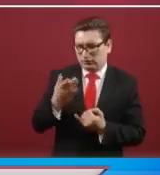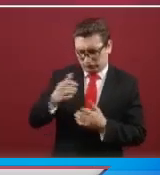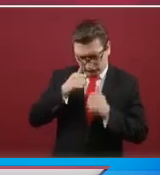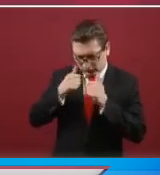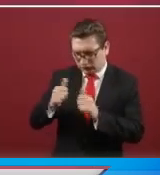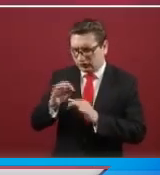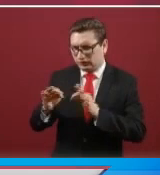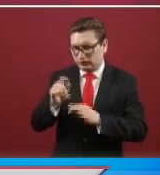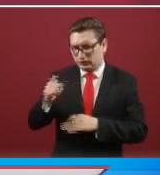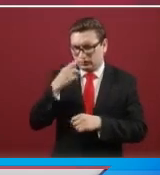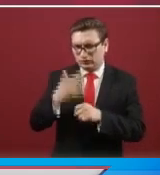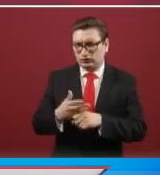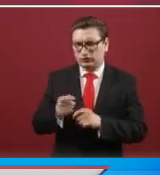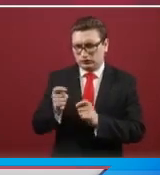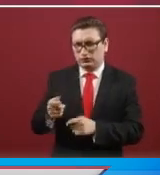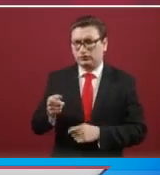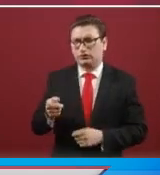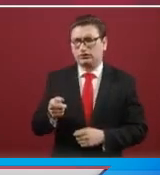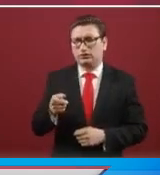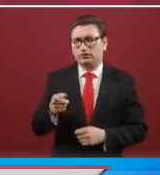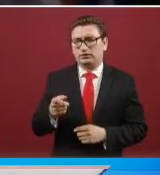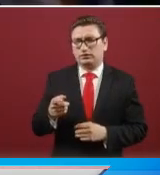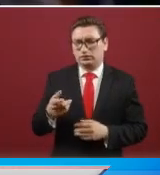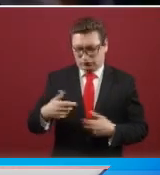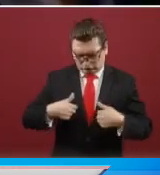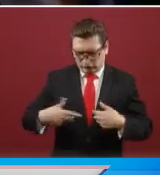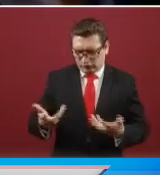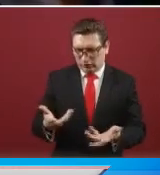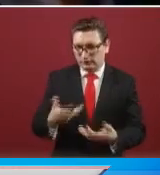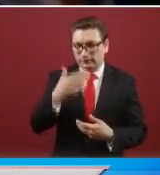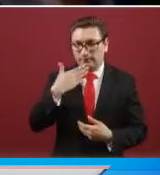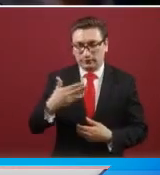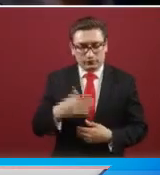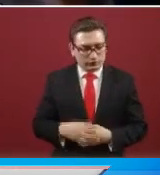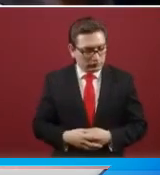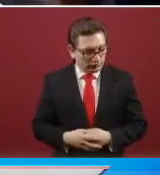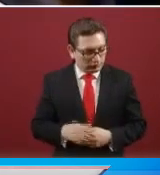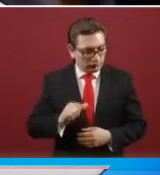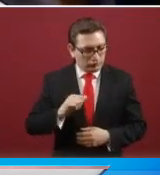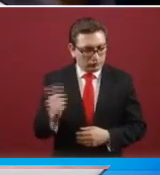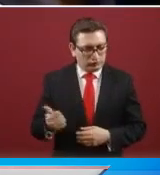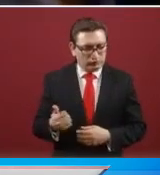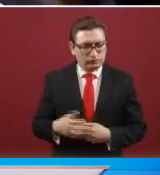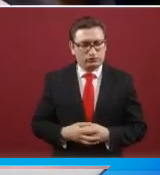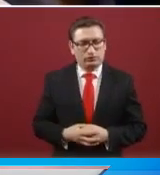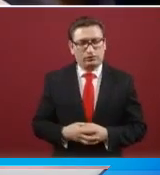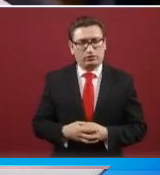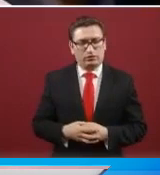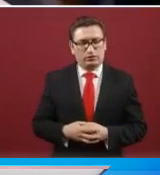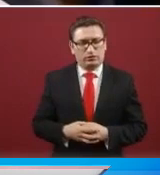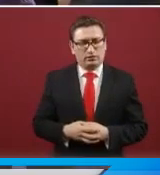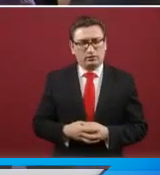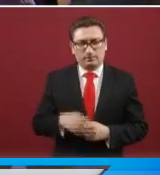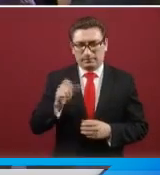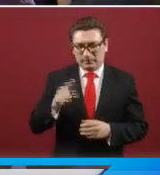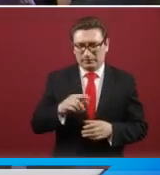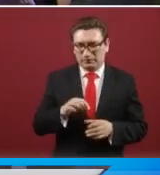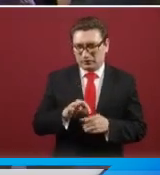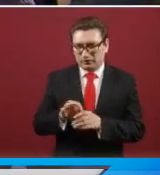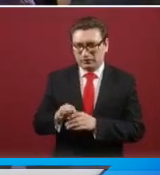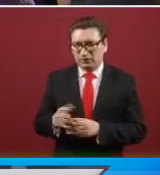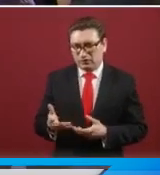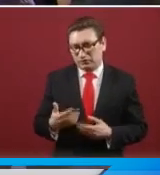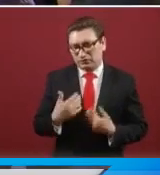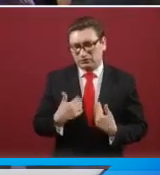atienda. Eso vamos a hacer. Hijo de Carlos Domínguez, asesinado en Tamaulipas, manifiesta tener miedo. Su padre